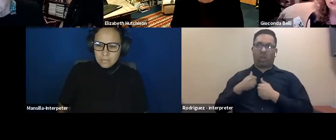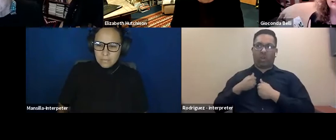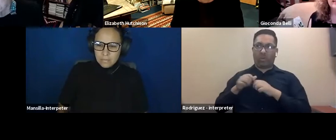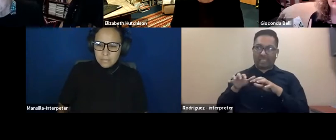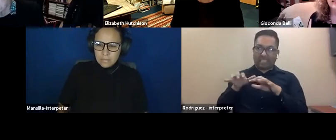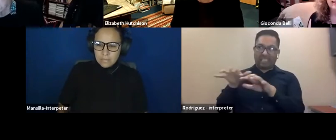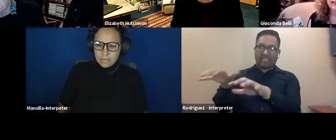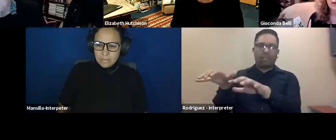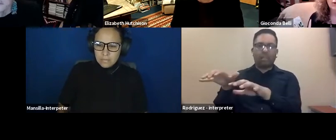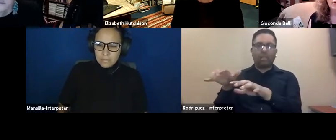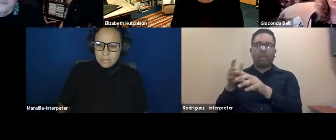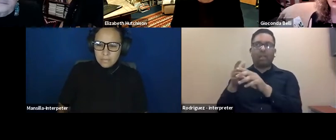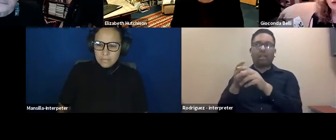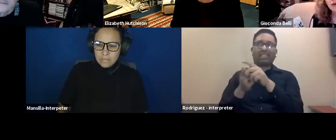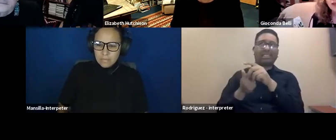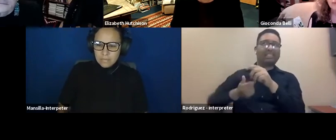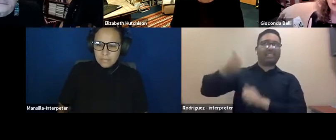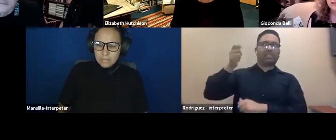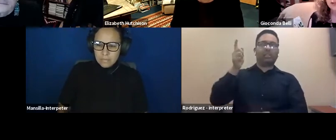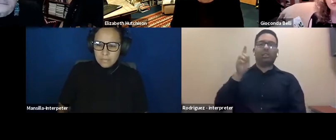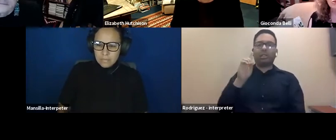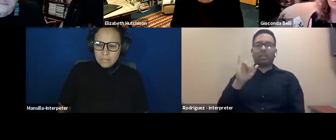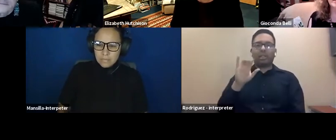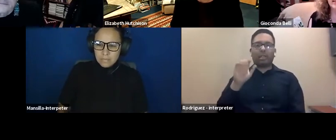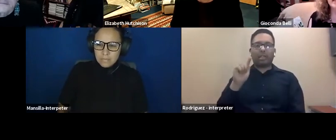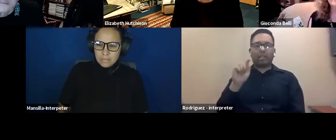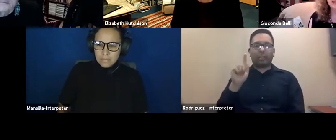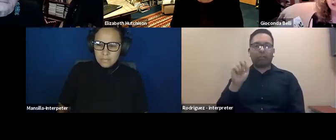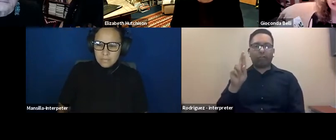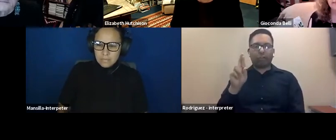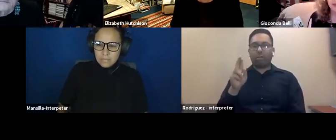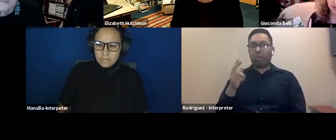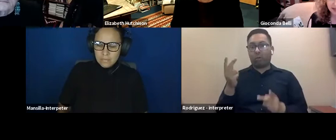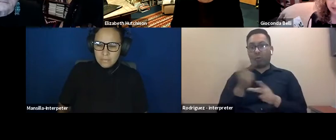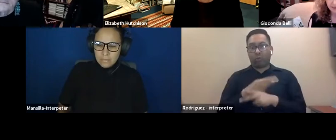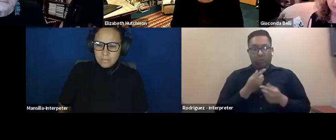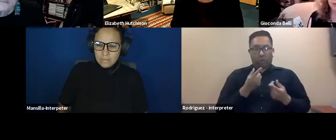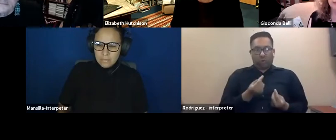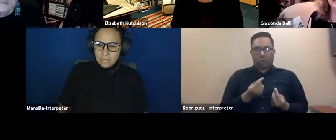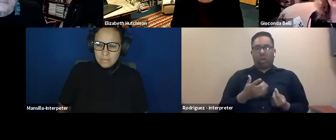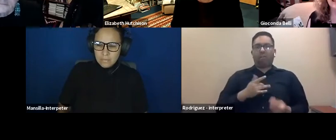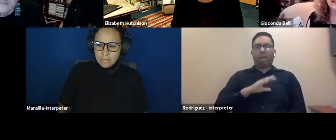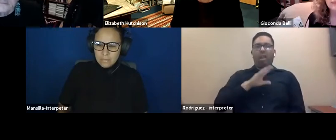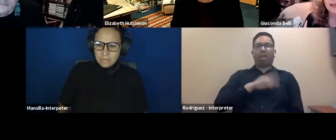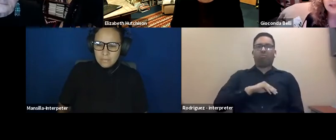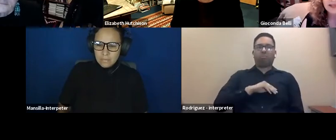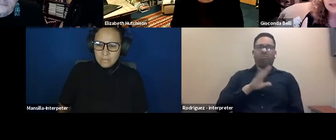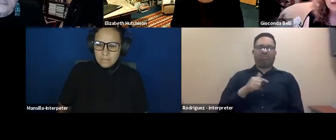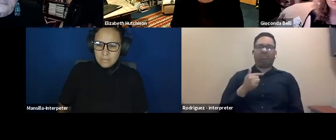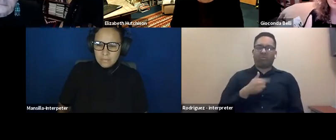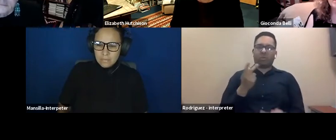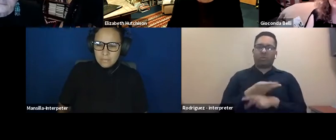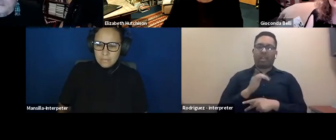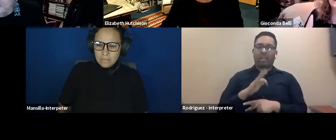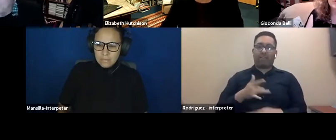creer que lo peor que puede hacer uno es perder la esperanza, porque mientras hay esperanza,